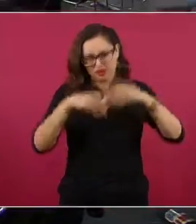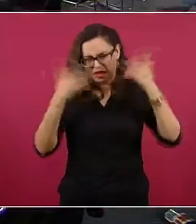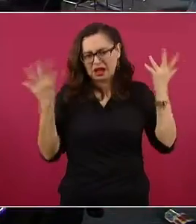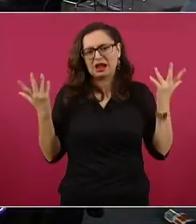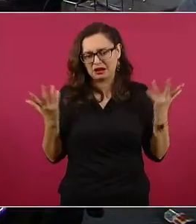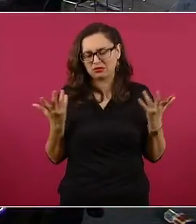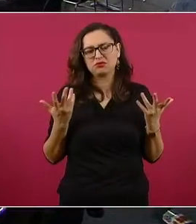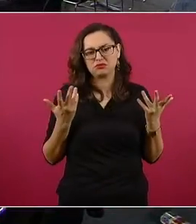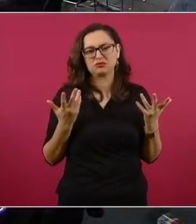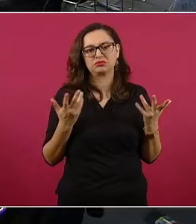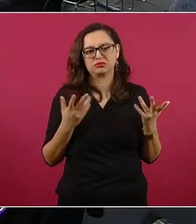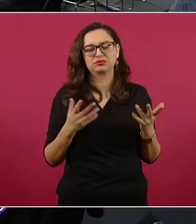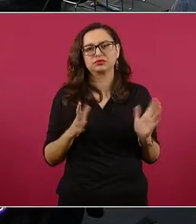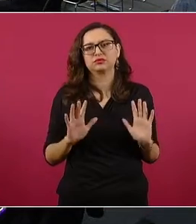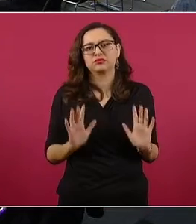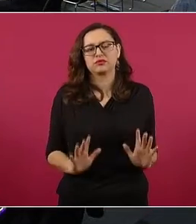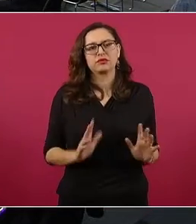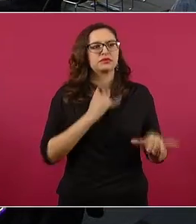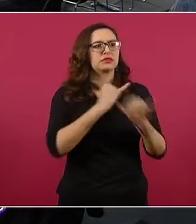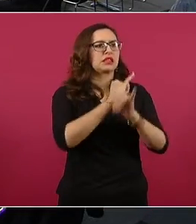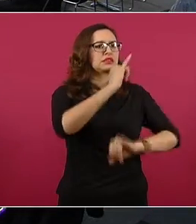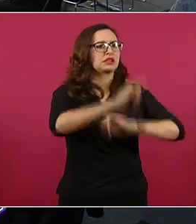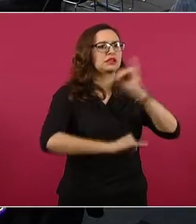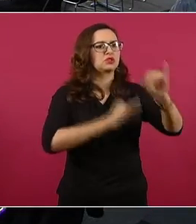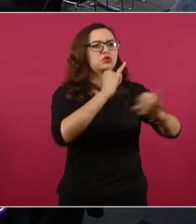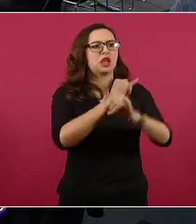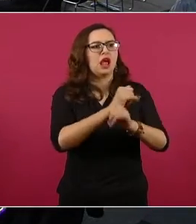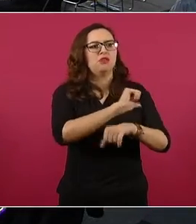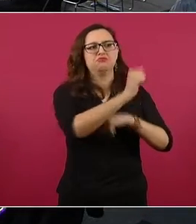Y los fondos,